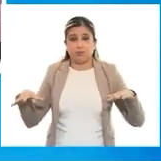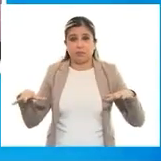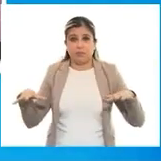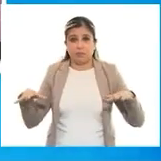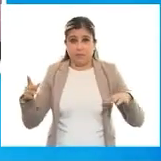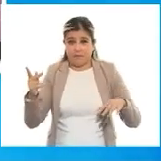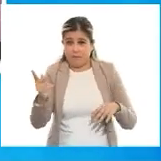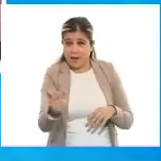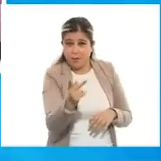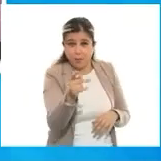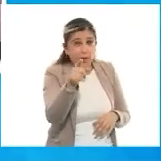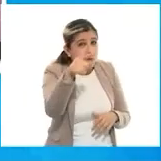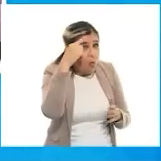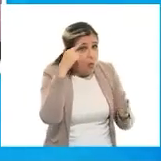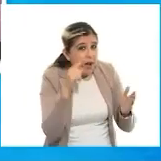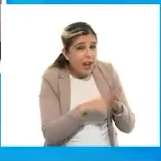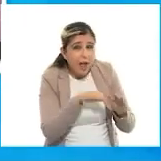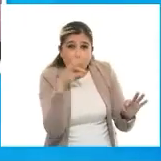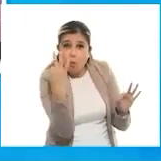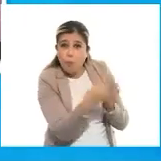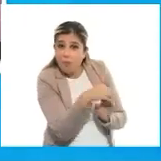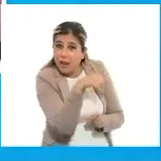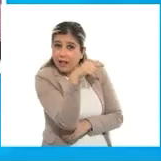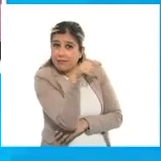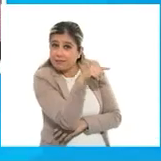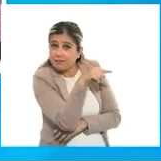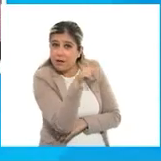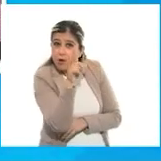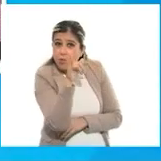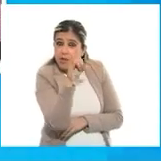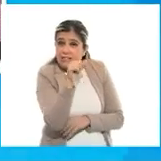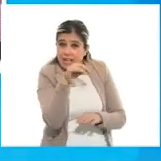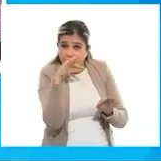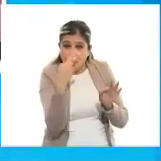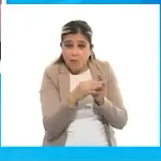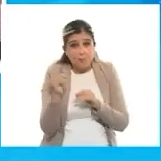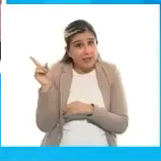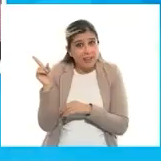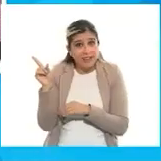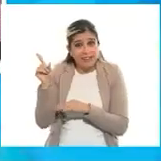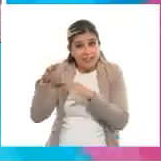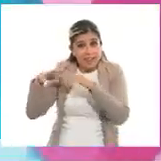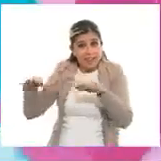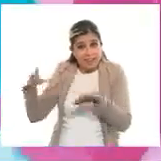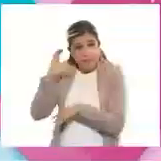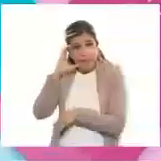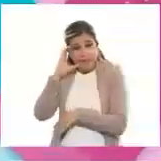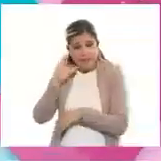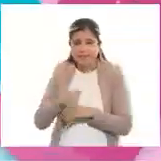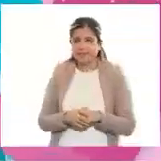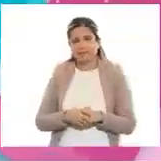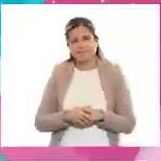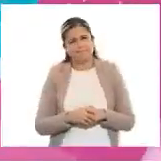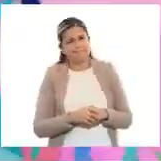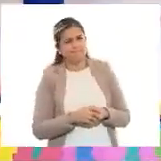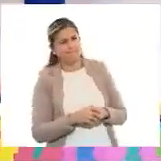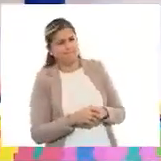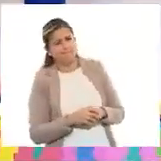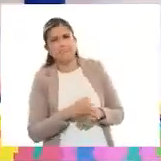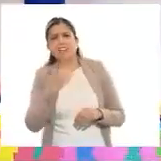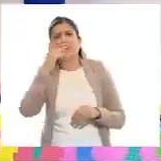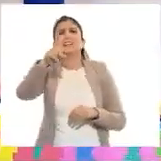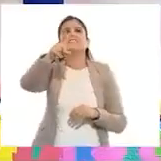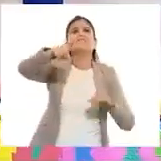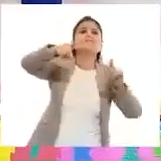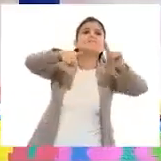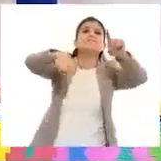es, ¿ustedes creen que esté cumpliendo su responsabilidad o no? Para que Alexia lo anote. Yo escucho que las niñas y los niños